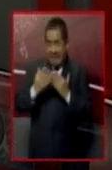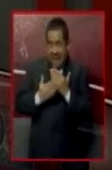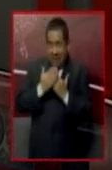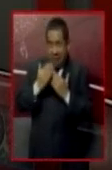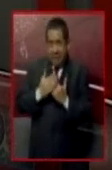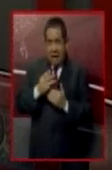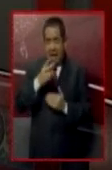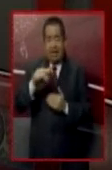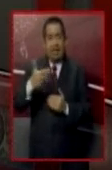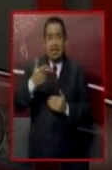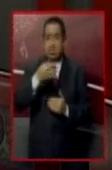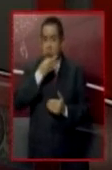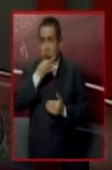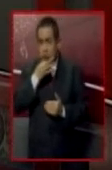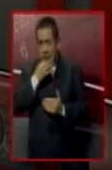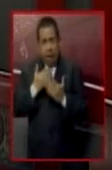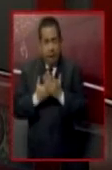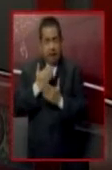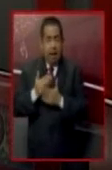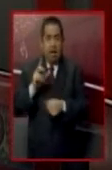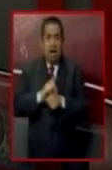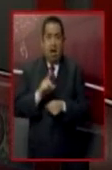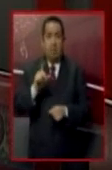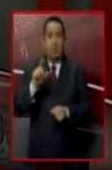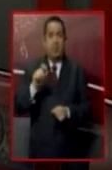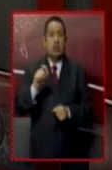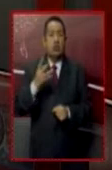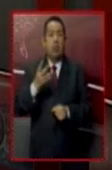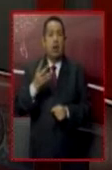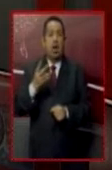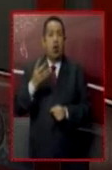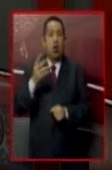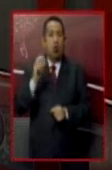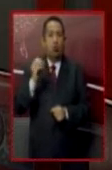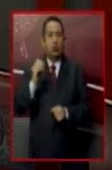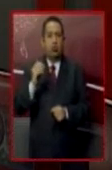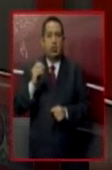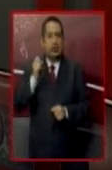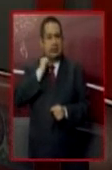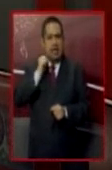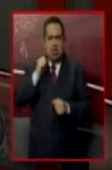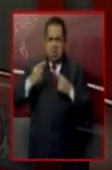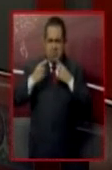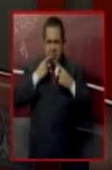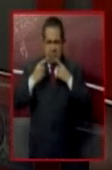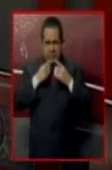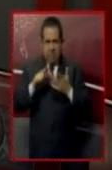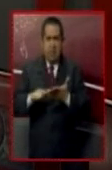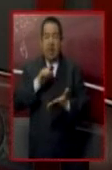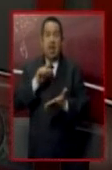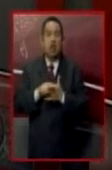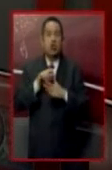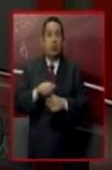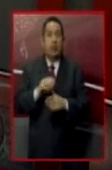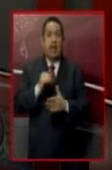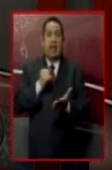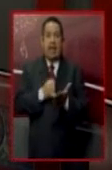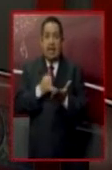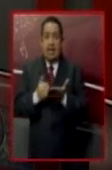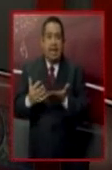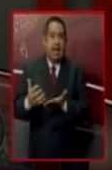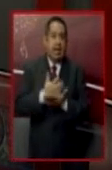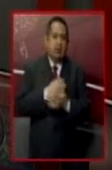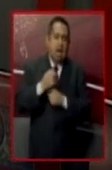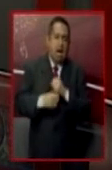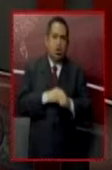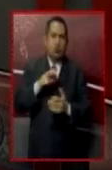con 13 minutos, la madrugada del 29 de octubre en el Pleno del Senado, cuando se discutió y ya avaló la Ley de Ingresos para el